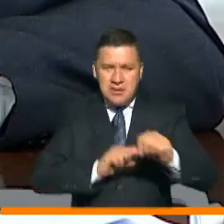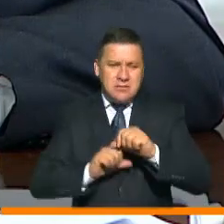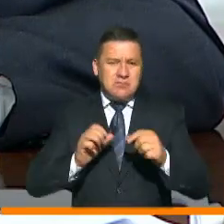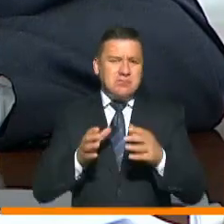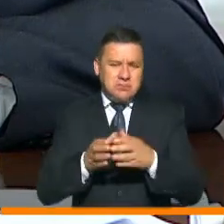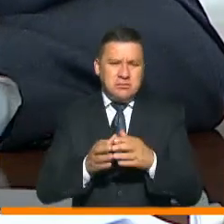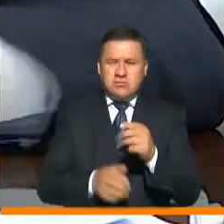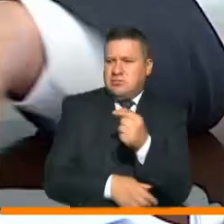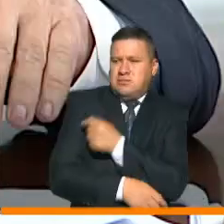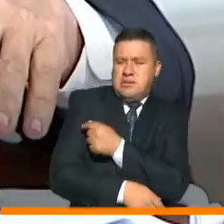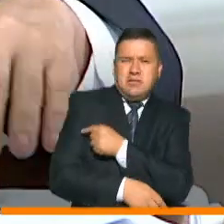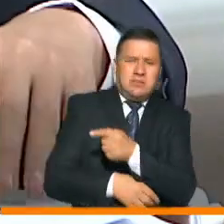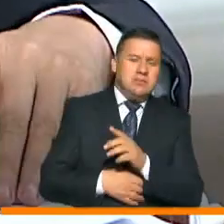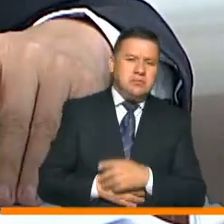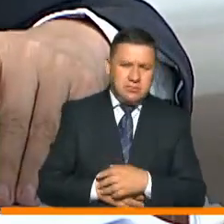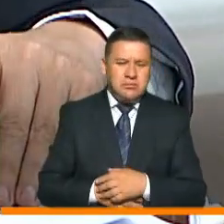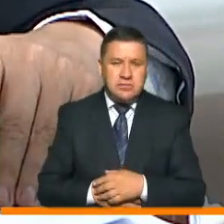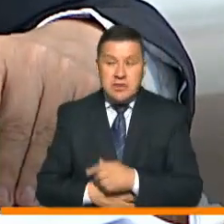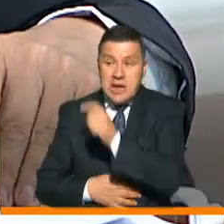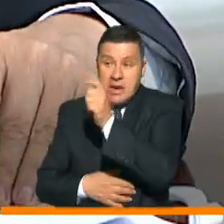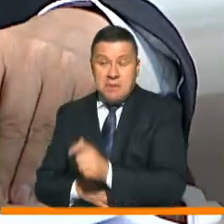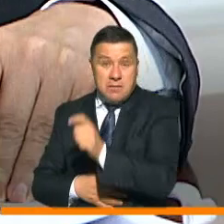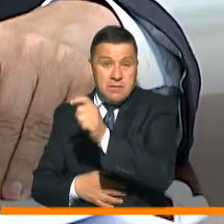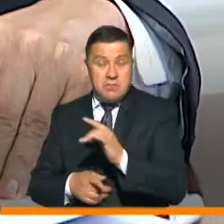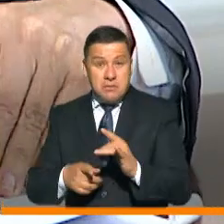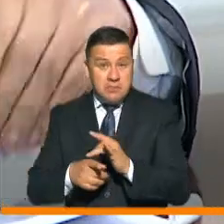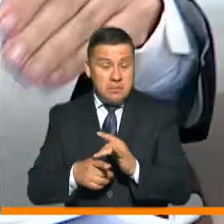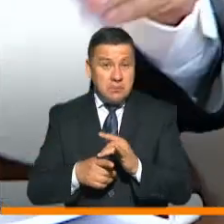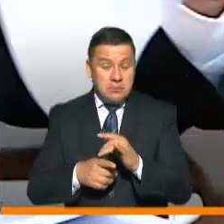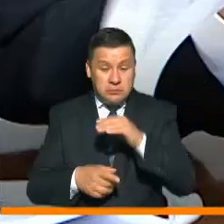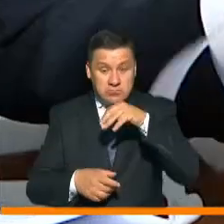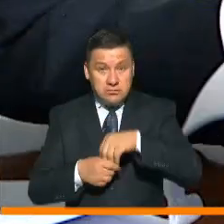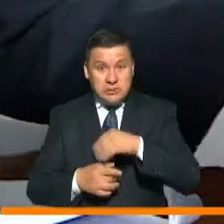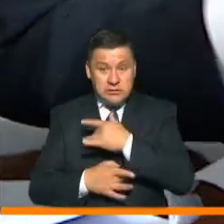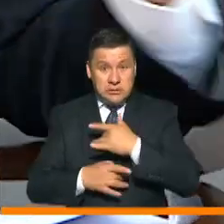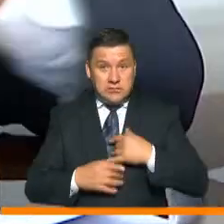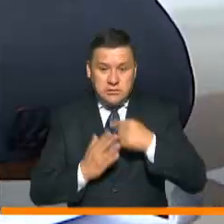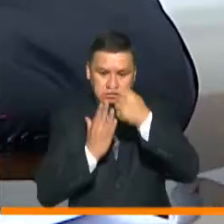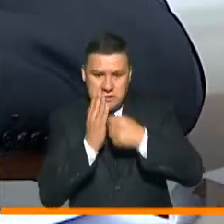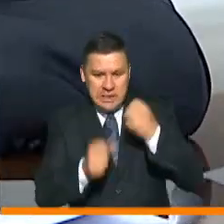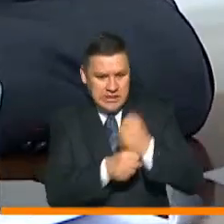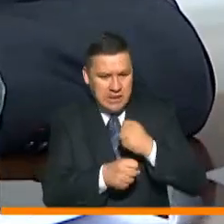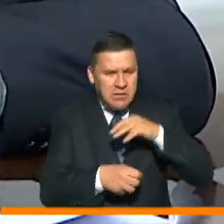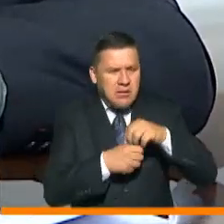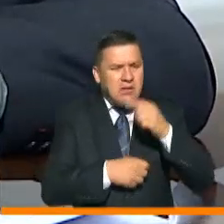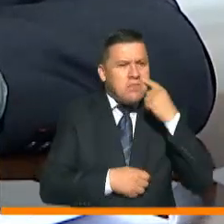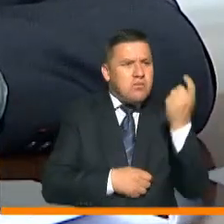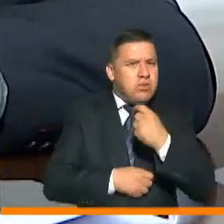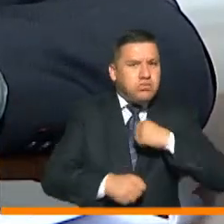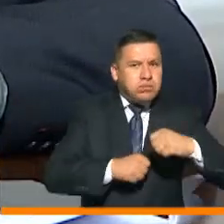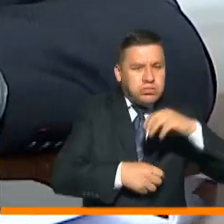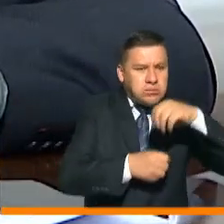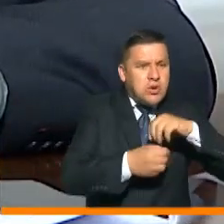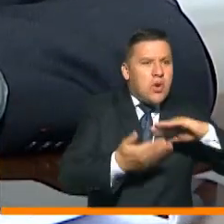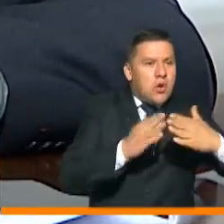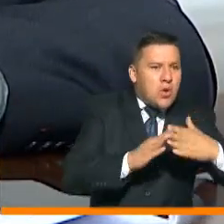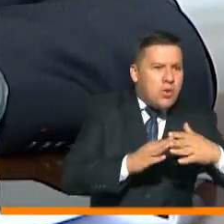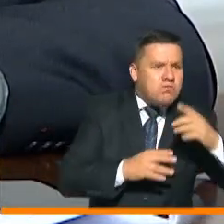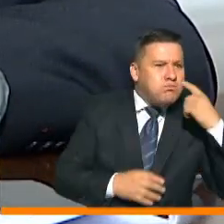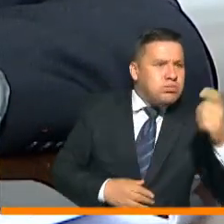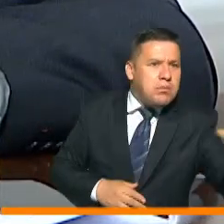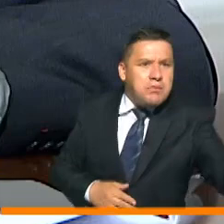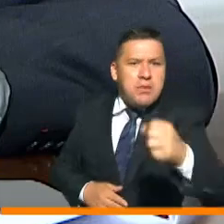laboratorio, vacunación, las personas que apliquen de la Secretaría de Salud que realicen trabajo de búsqueda activa comunitaria,